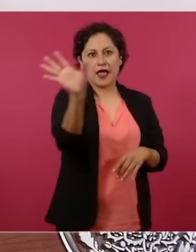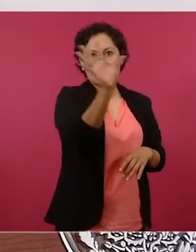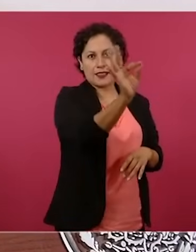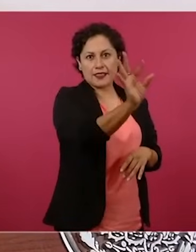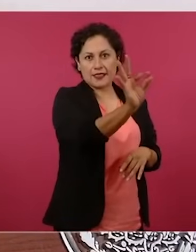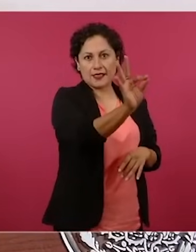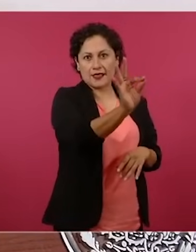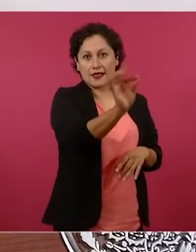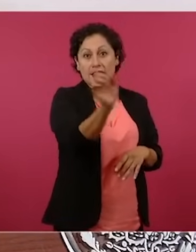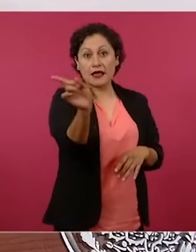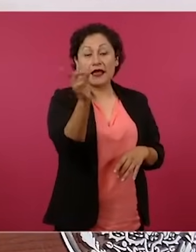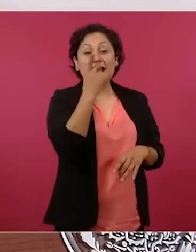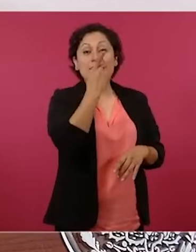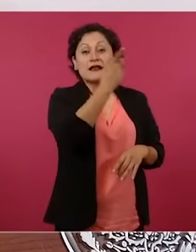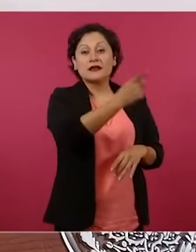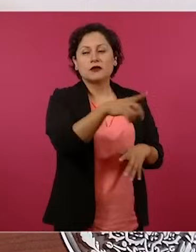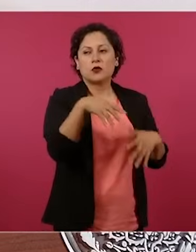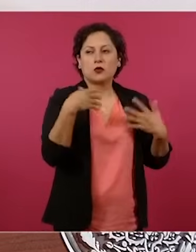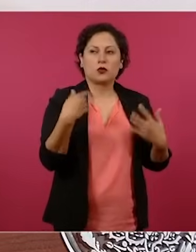pobre Fox,